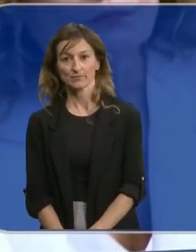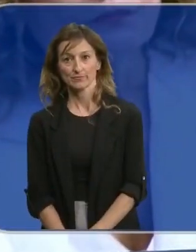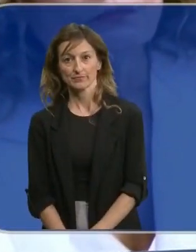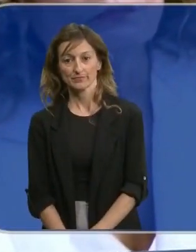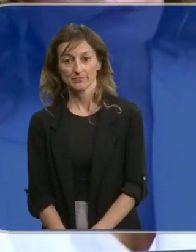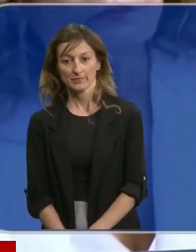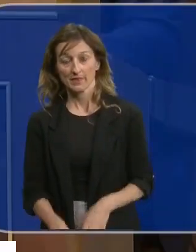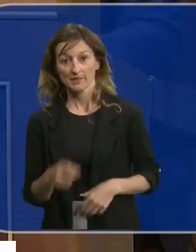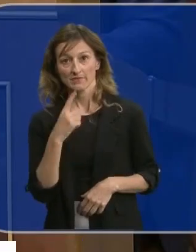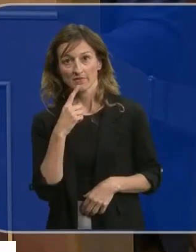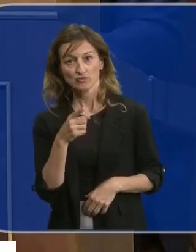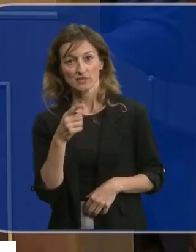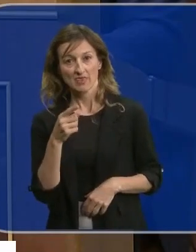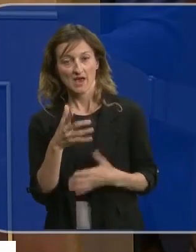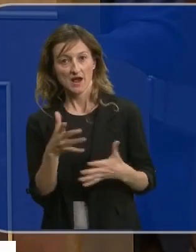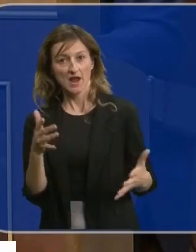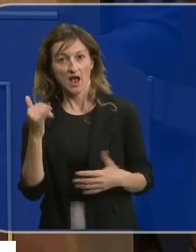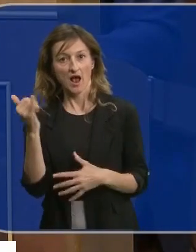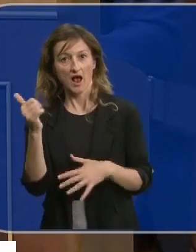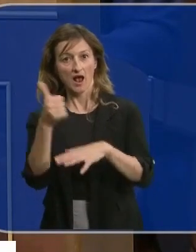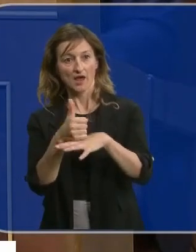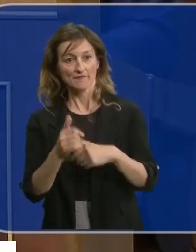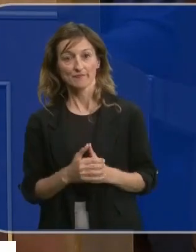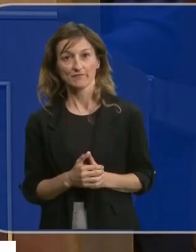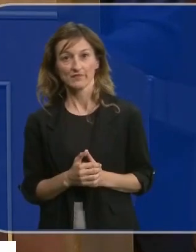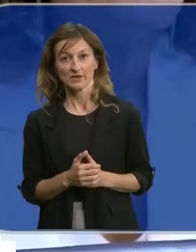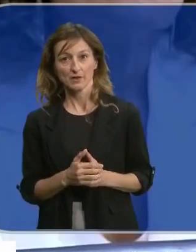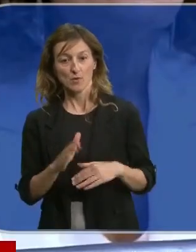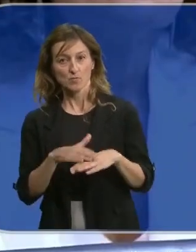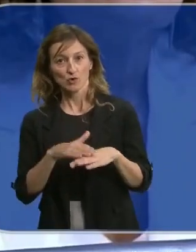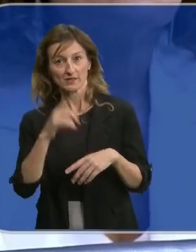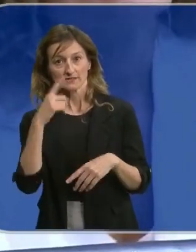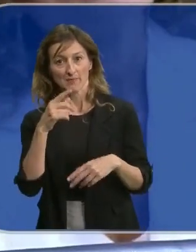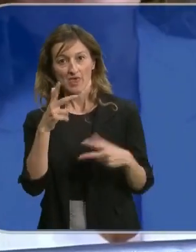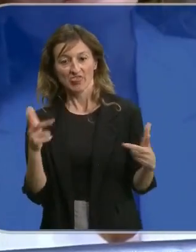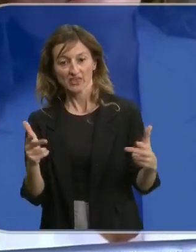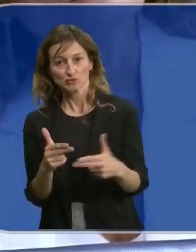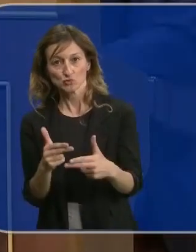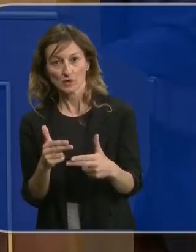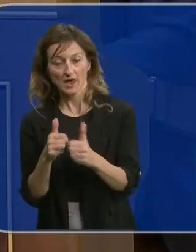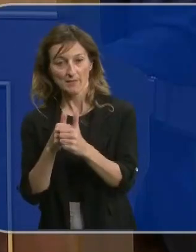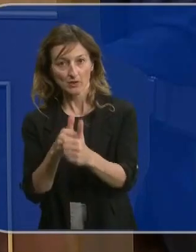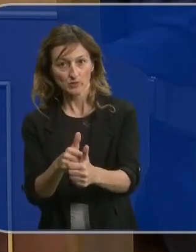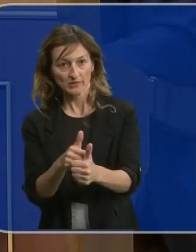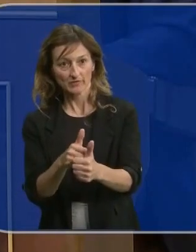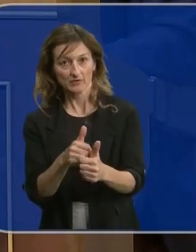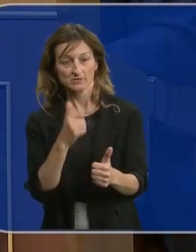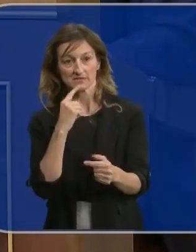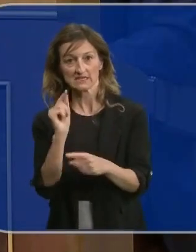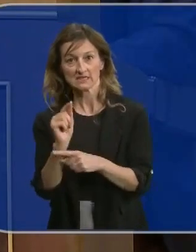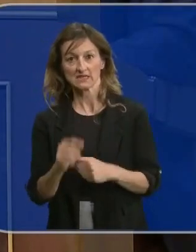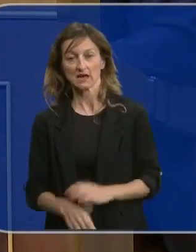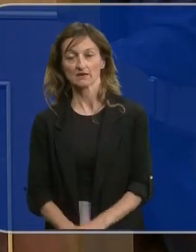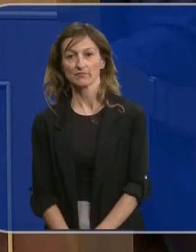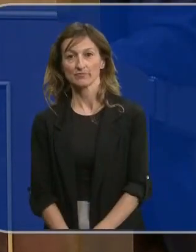usted es el Gran Jefe realmente empezamos a saber por qué censura y persecución a quien ose